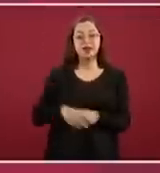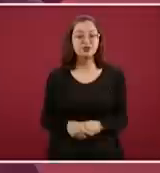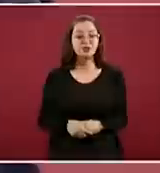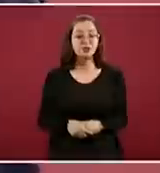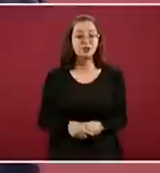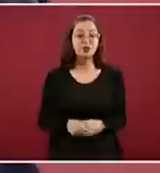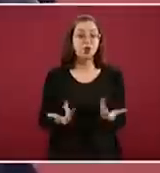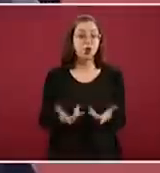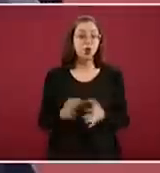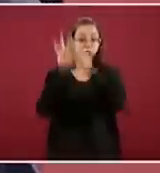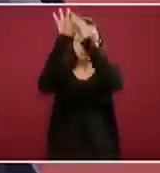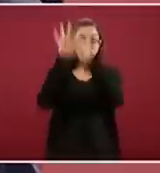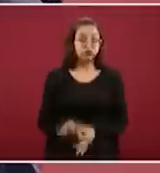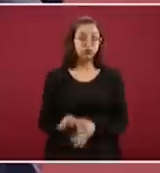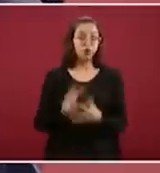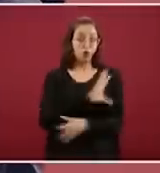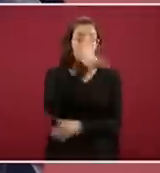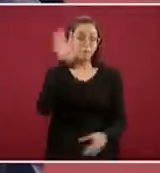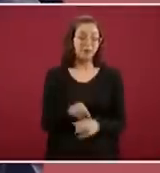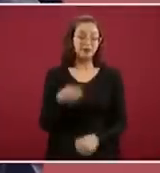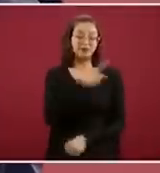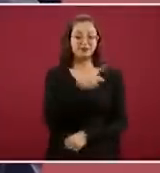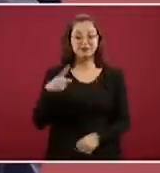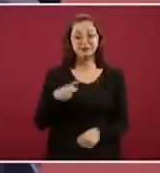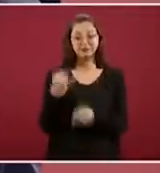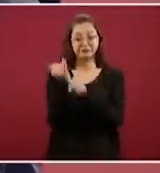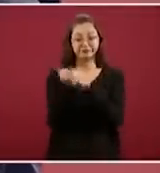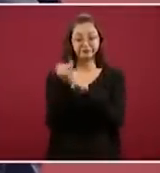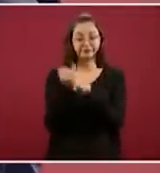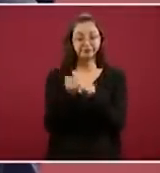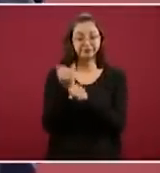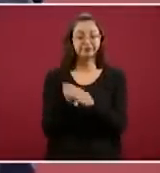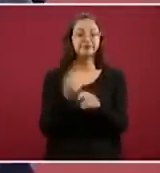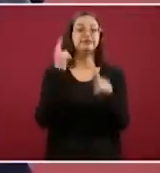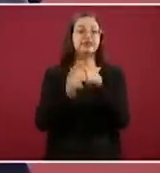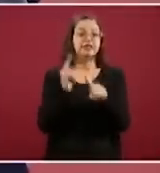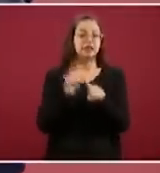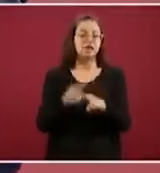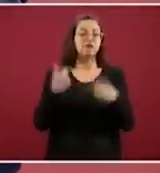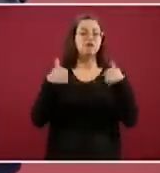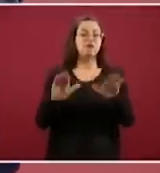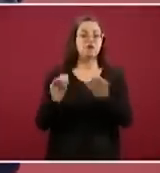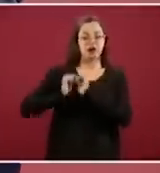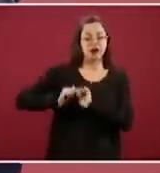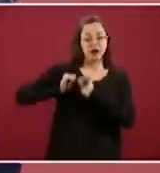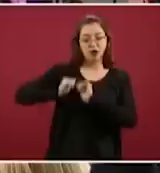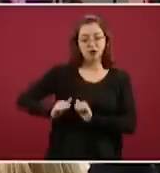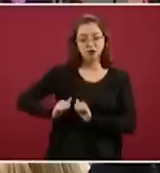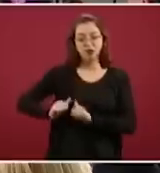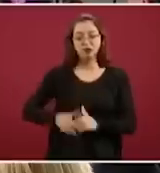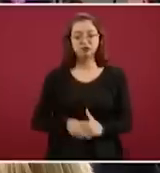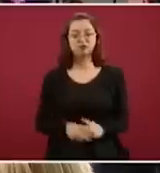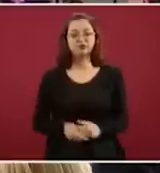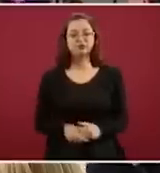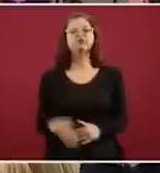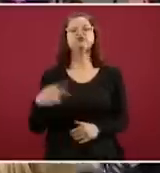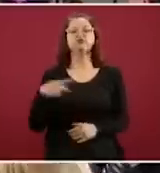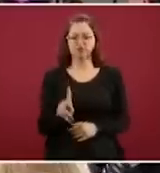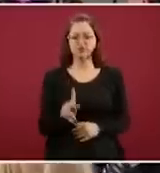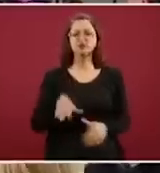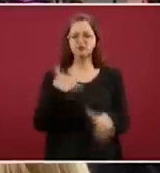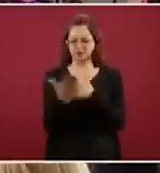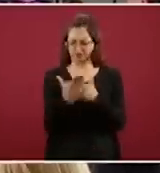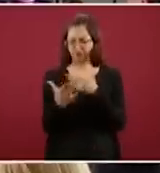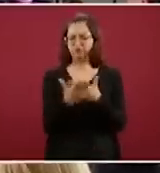bueno saber todo, completamente, o sea, de arriba para abajo. Pero en este caso, que haya un